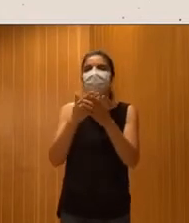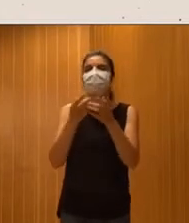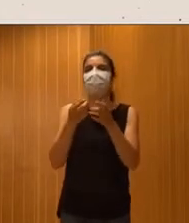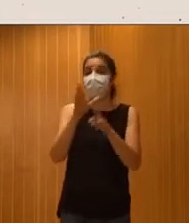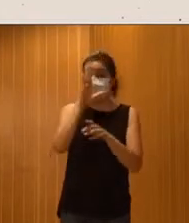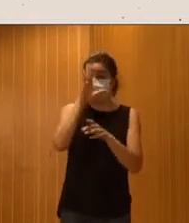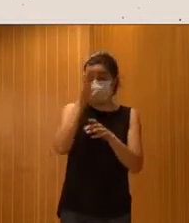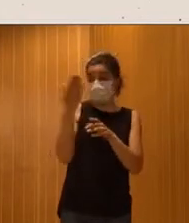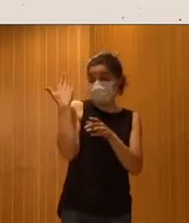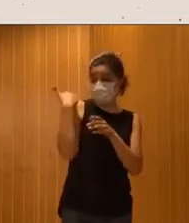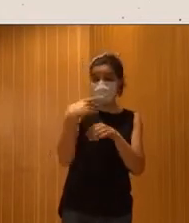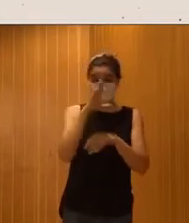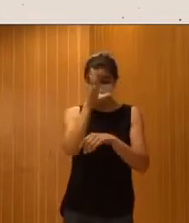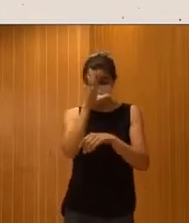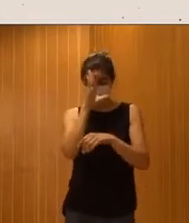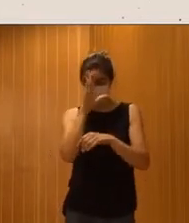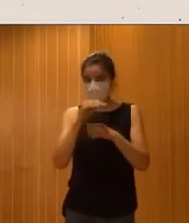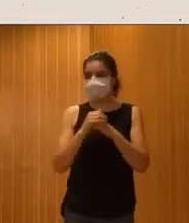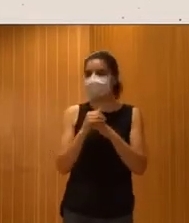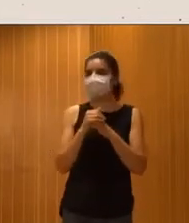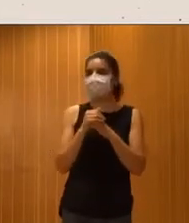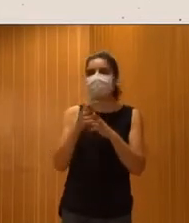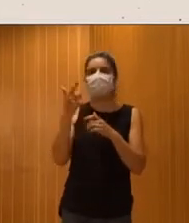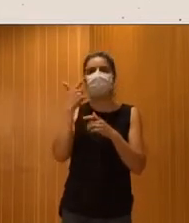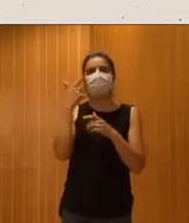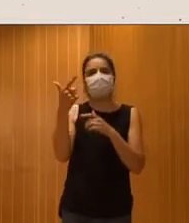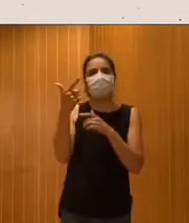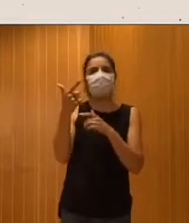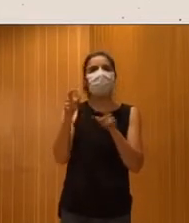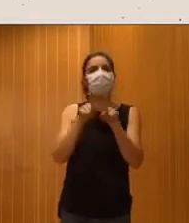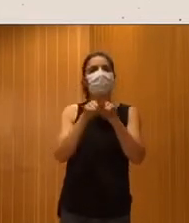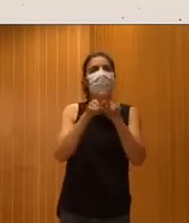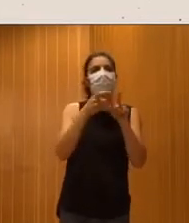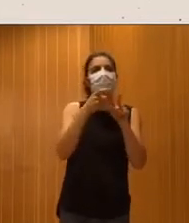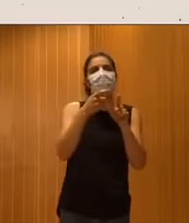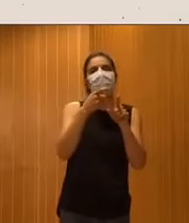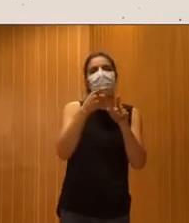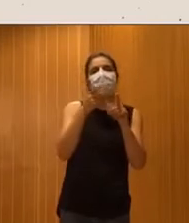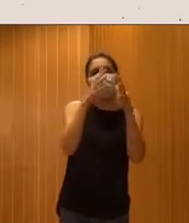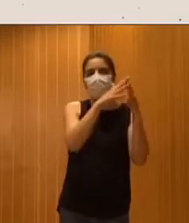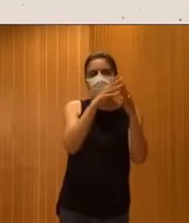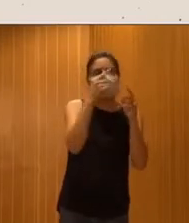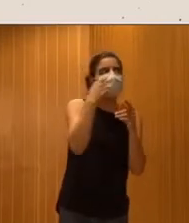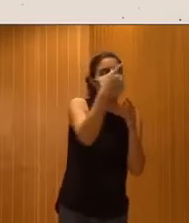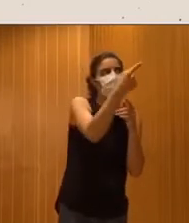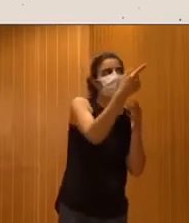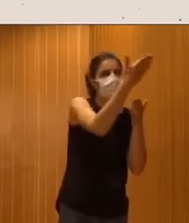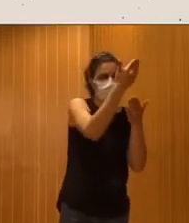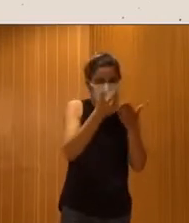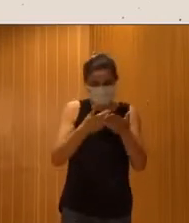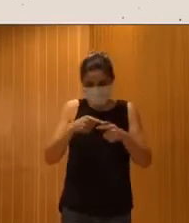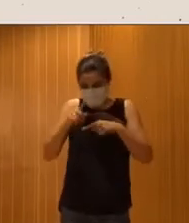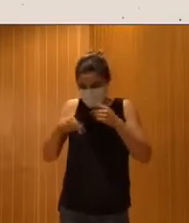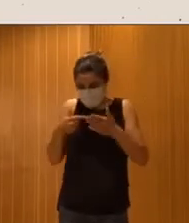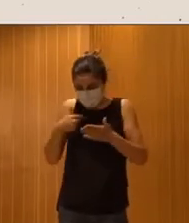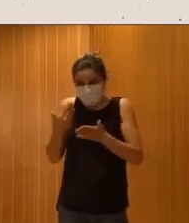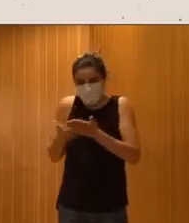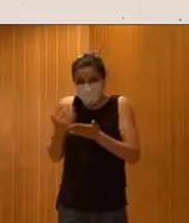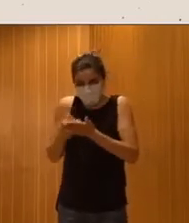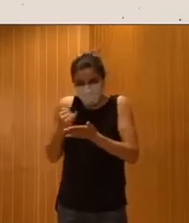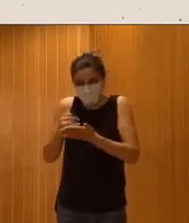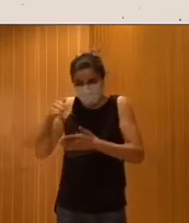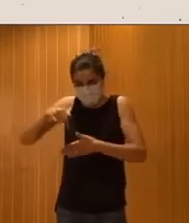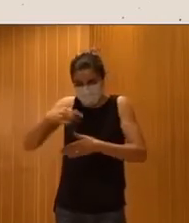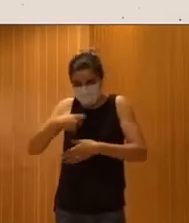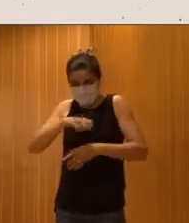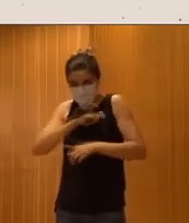este mes de febrero, miramos la literatura anglosajona, buscamos guías de prescripción y validación de guías de